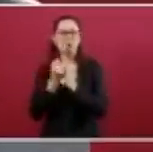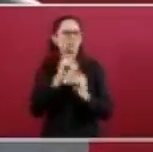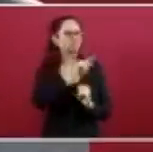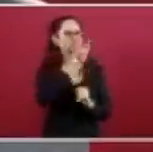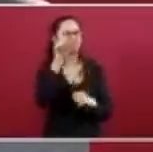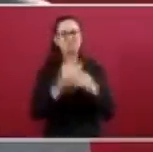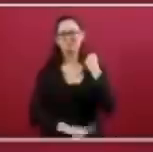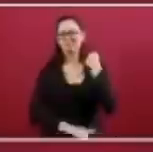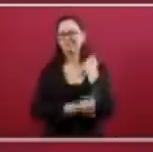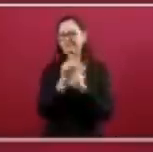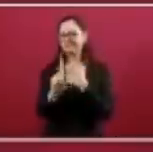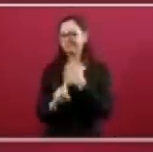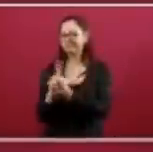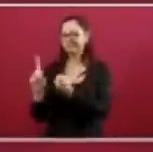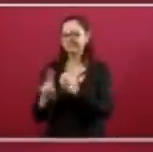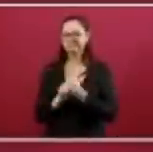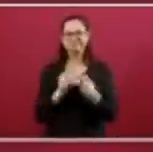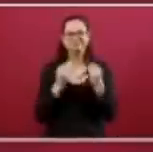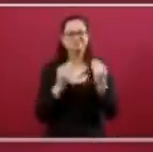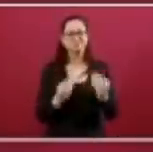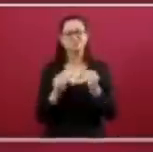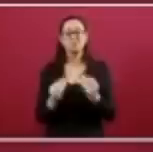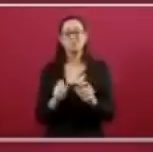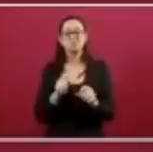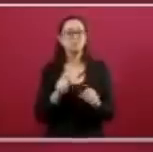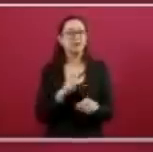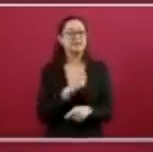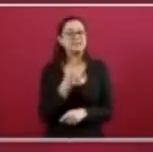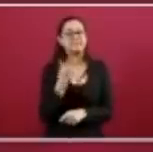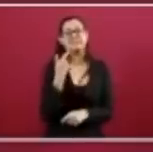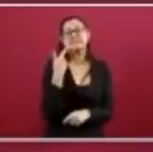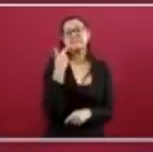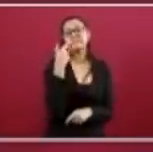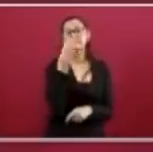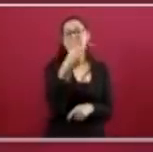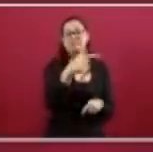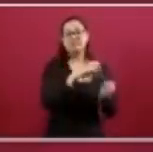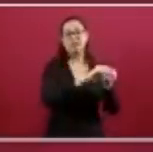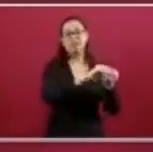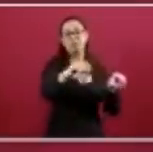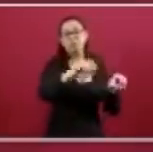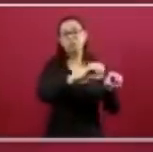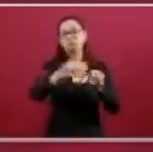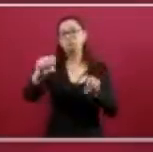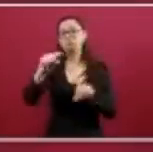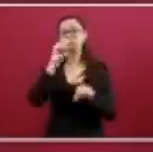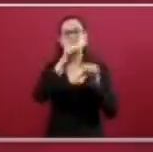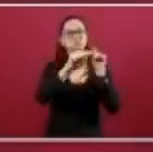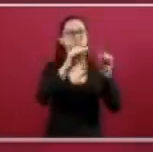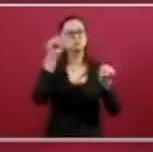decía, 7 ductos por los que hay que estar pagando.